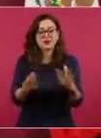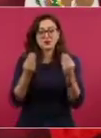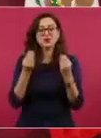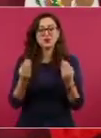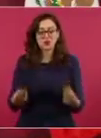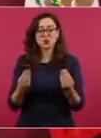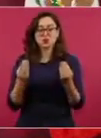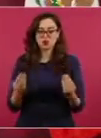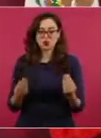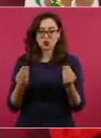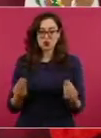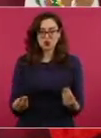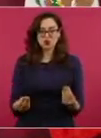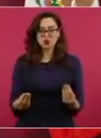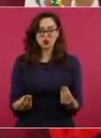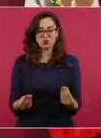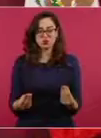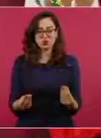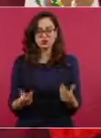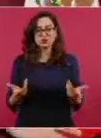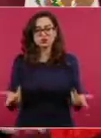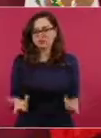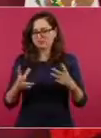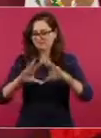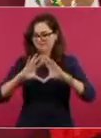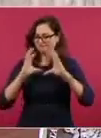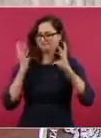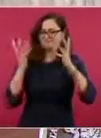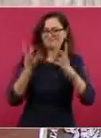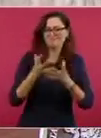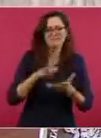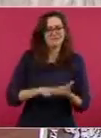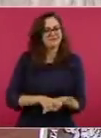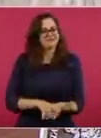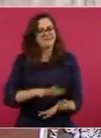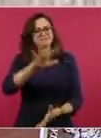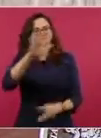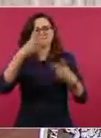a la inmensa mayoría